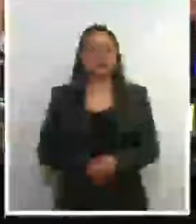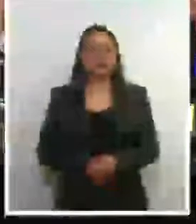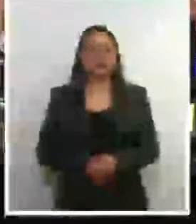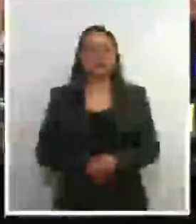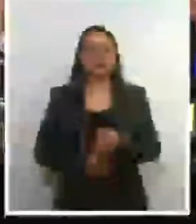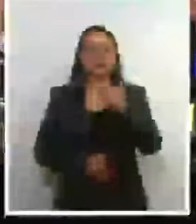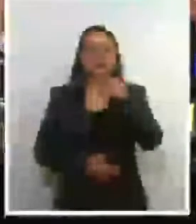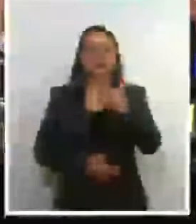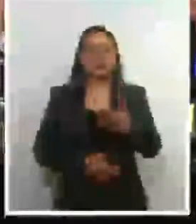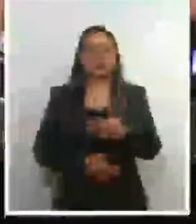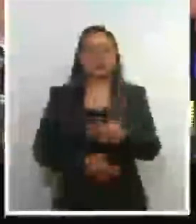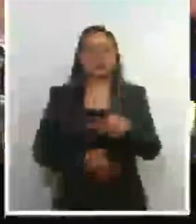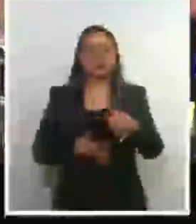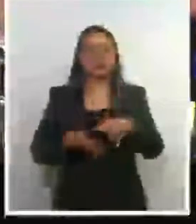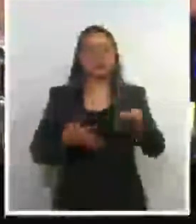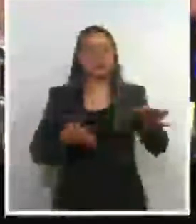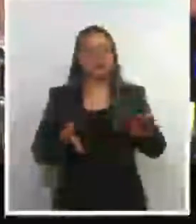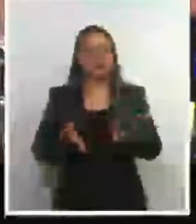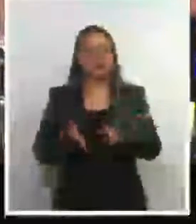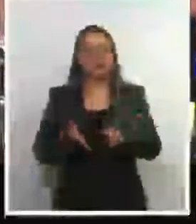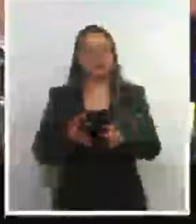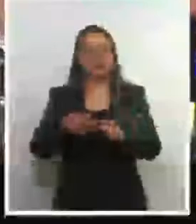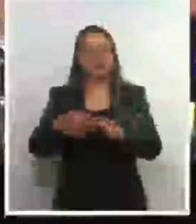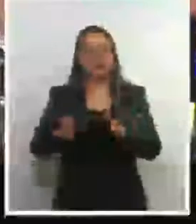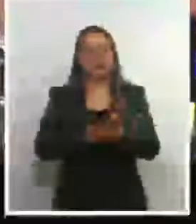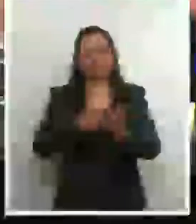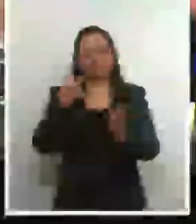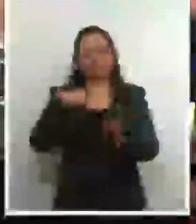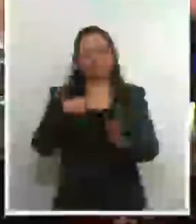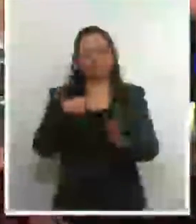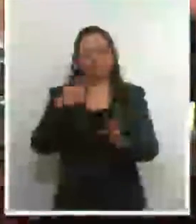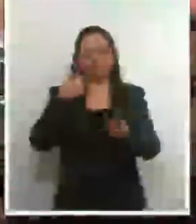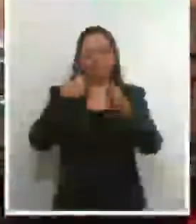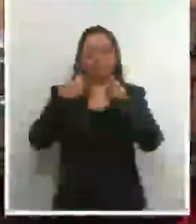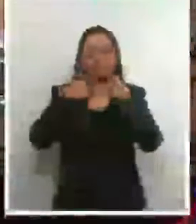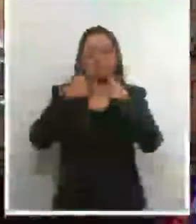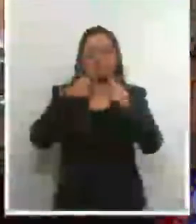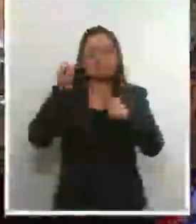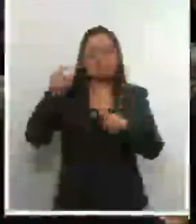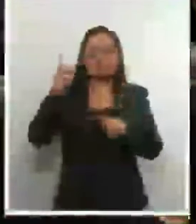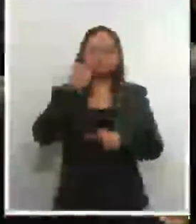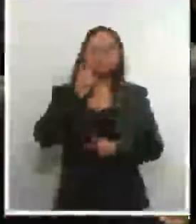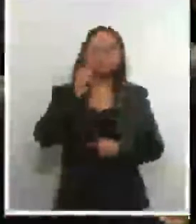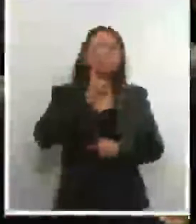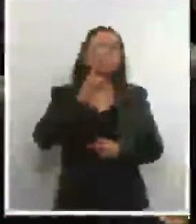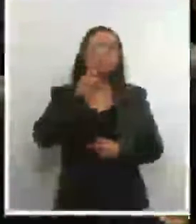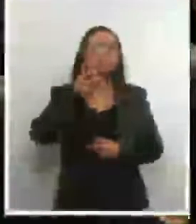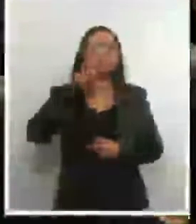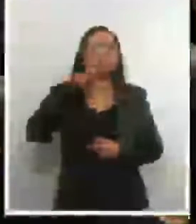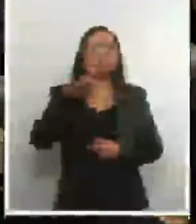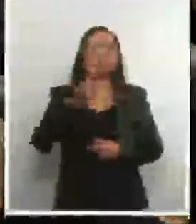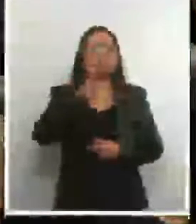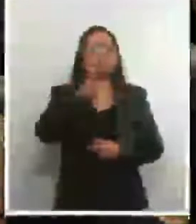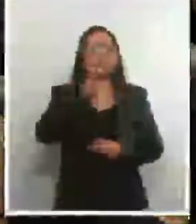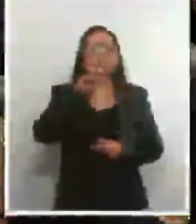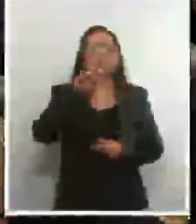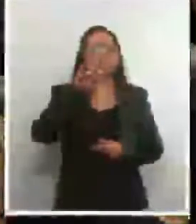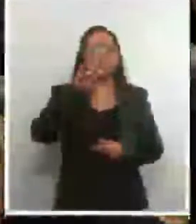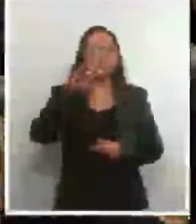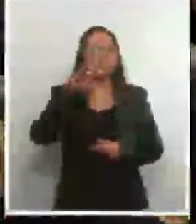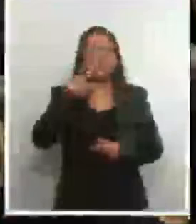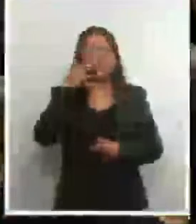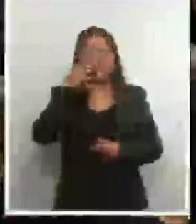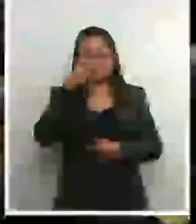¿Admite o no la reserva presentada a discusión? A discusión, la de la diputada Irma Heréndira Sandoval, que no está presente,